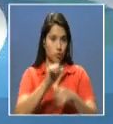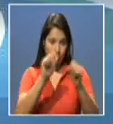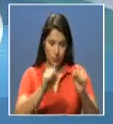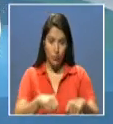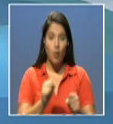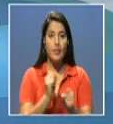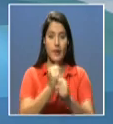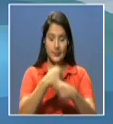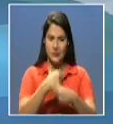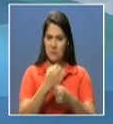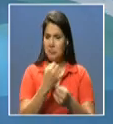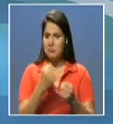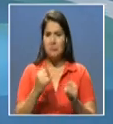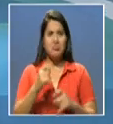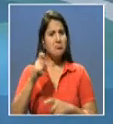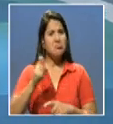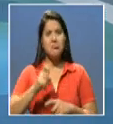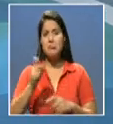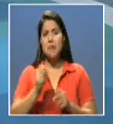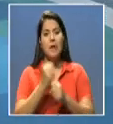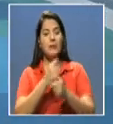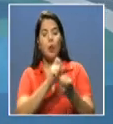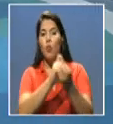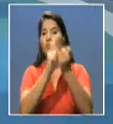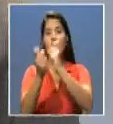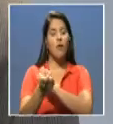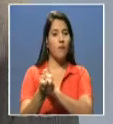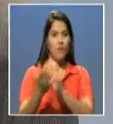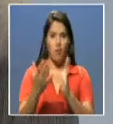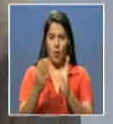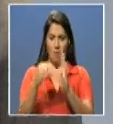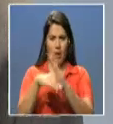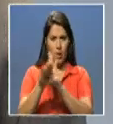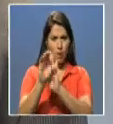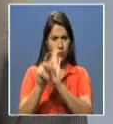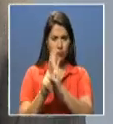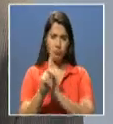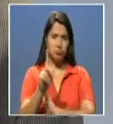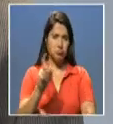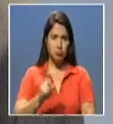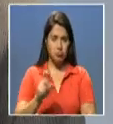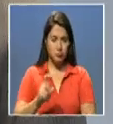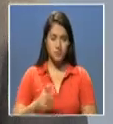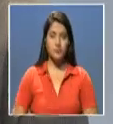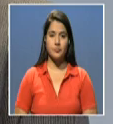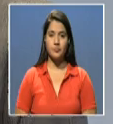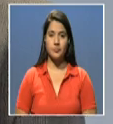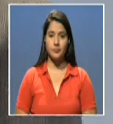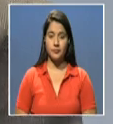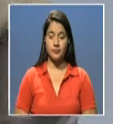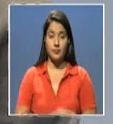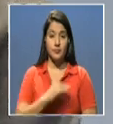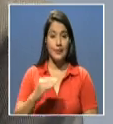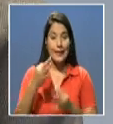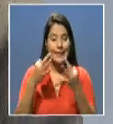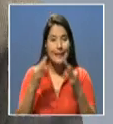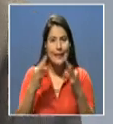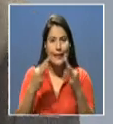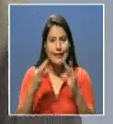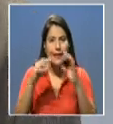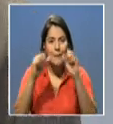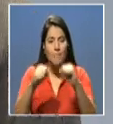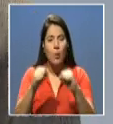hacer sin necesidad de hacer reformas constitucionales. El tratar de elevar